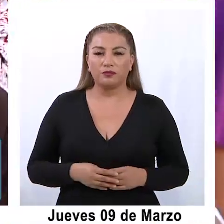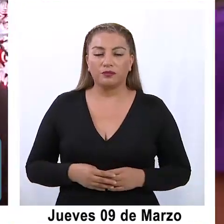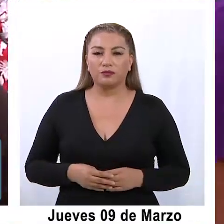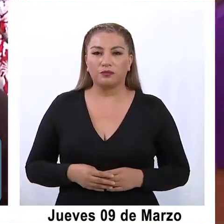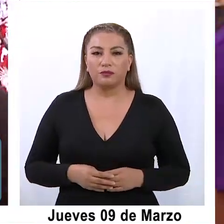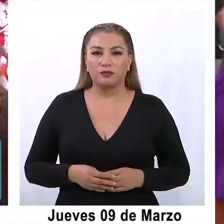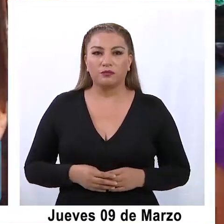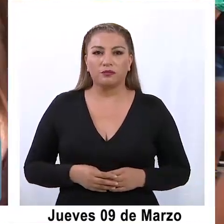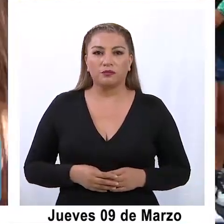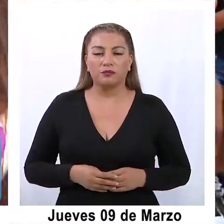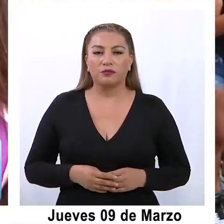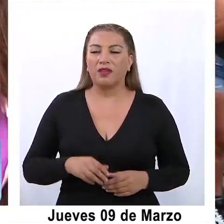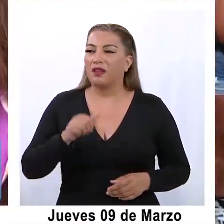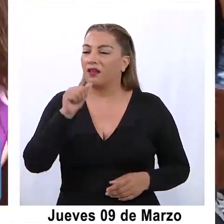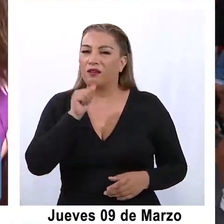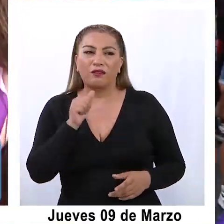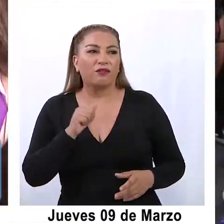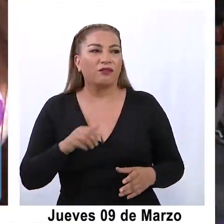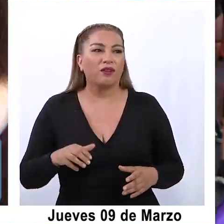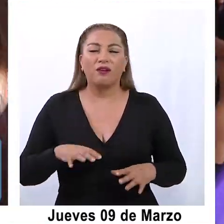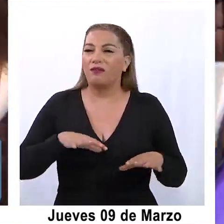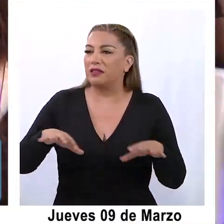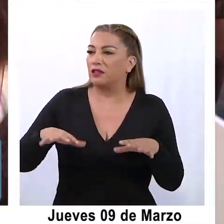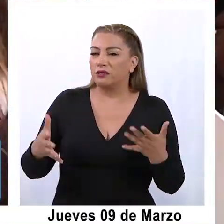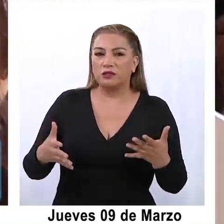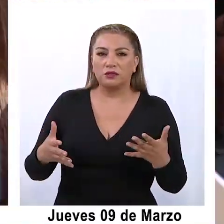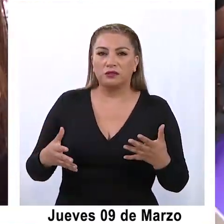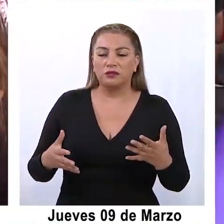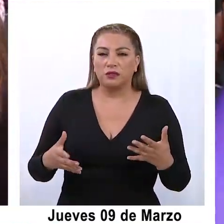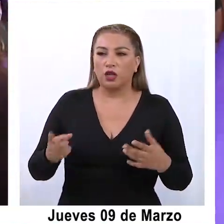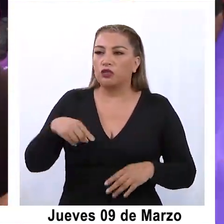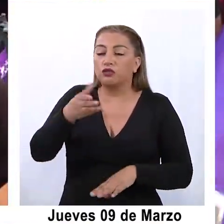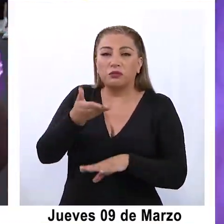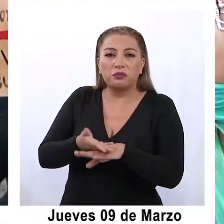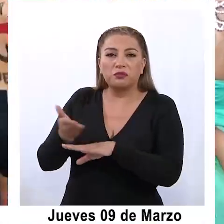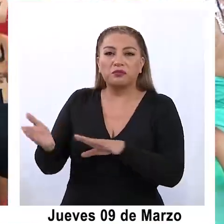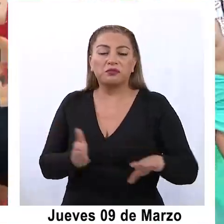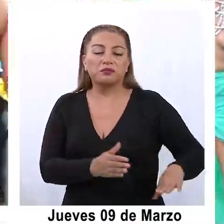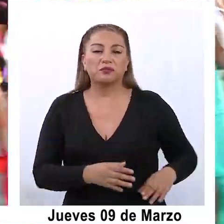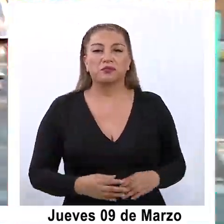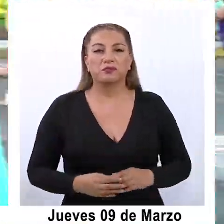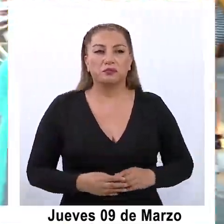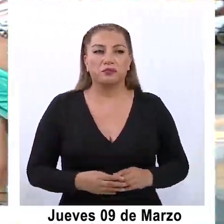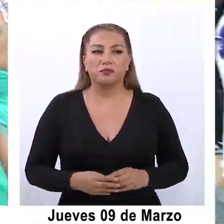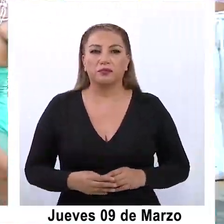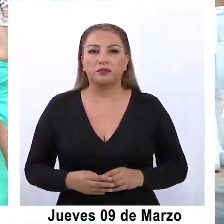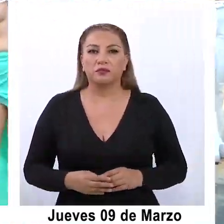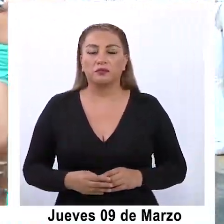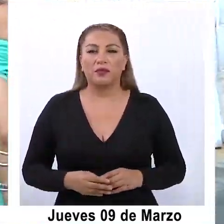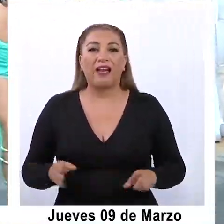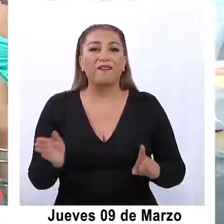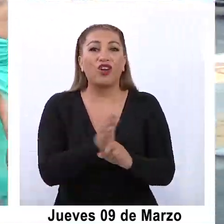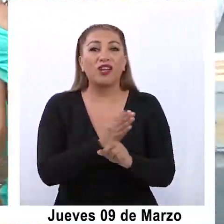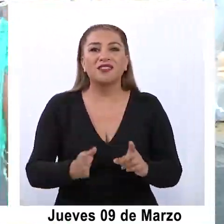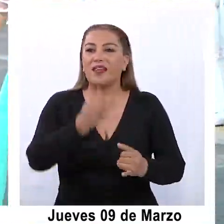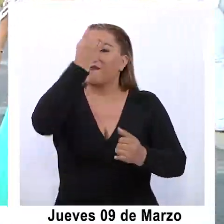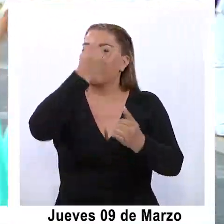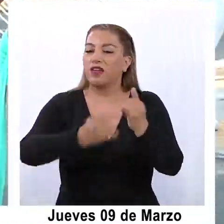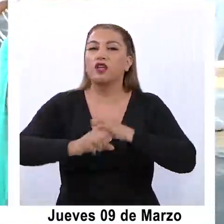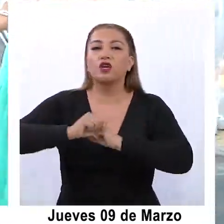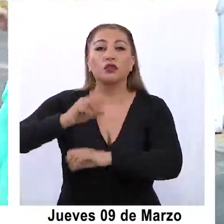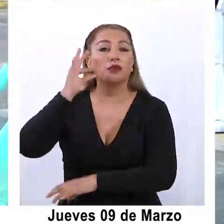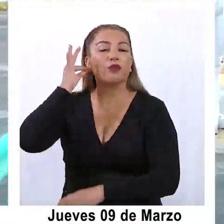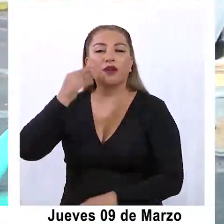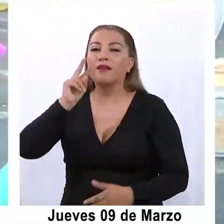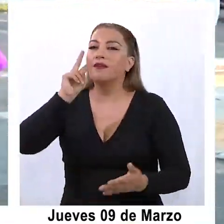las faltas de Estado en muchas de nuestras demandas. El fin de la violencia contra las mujeres sin